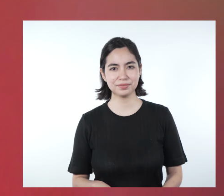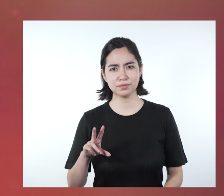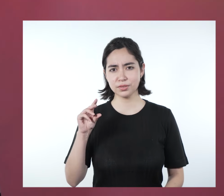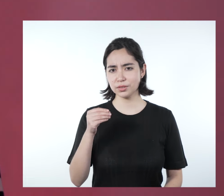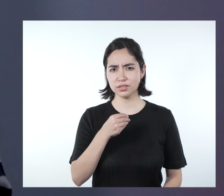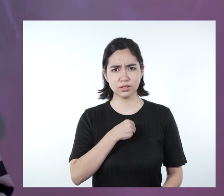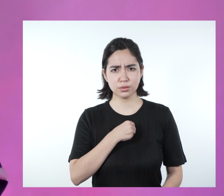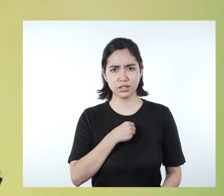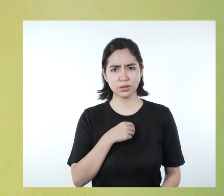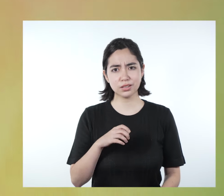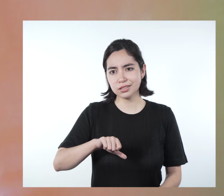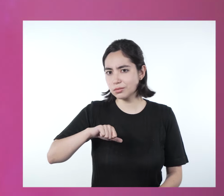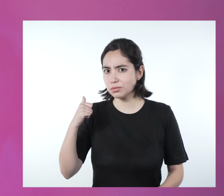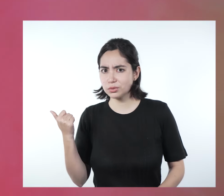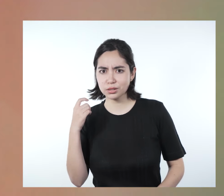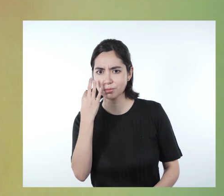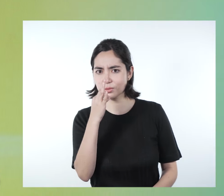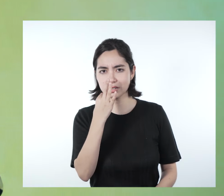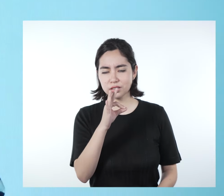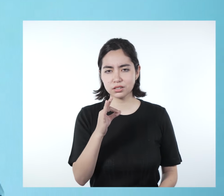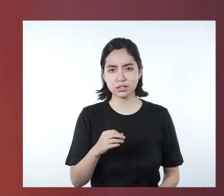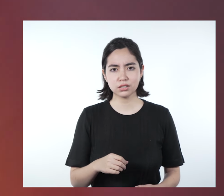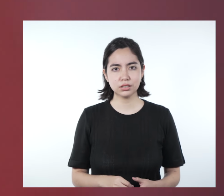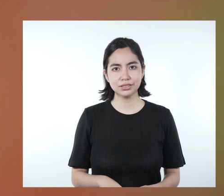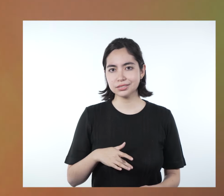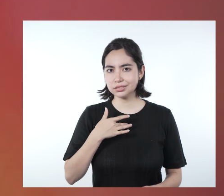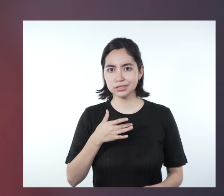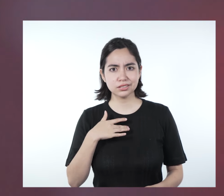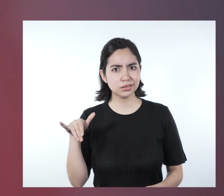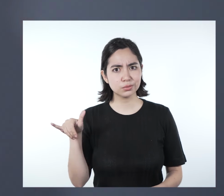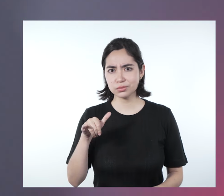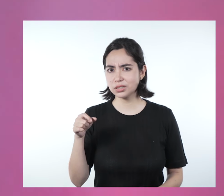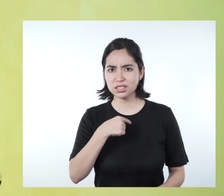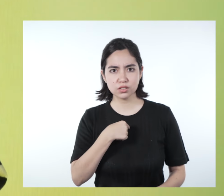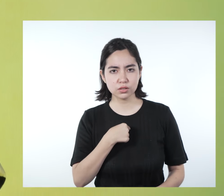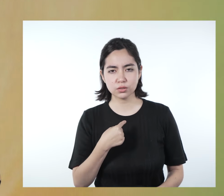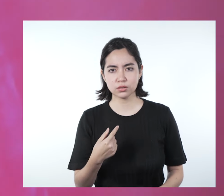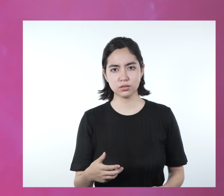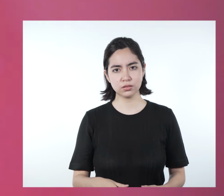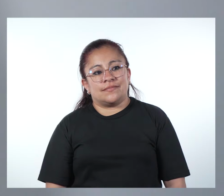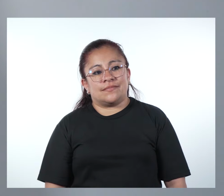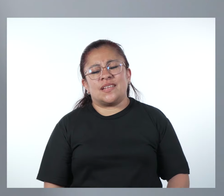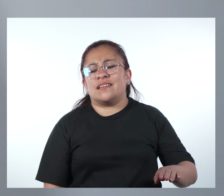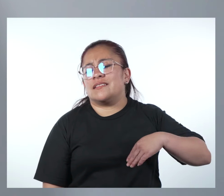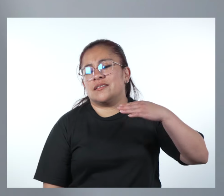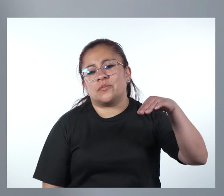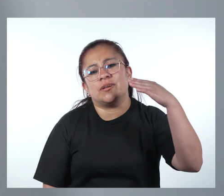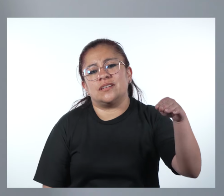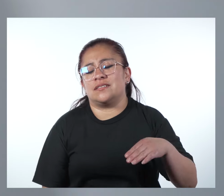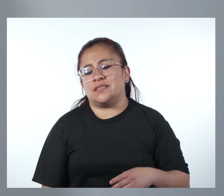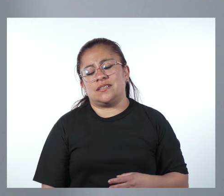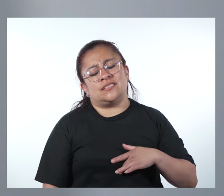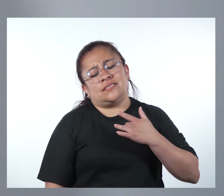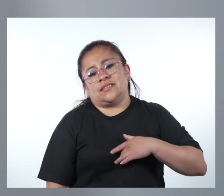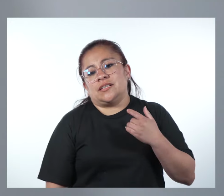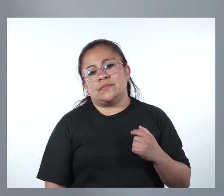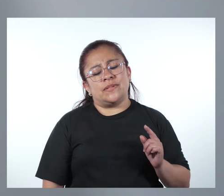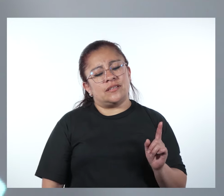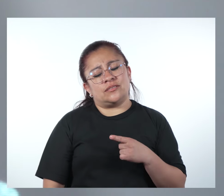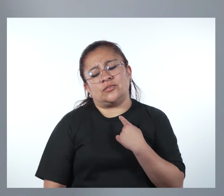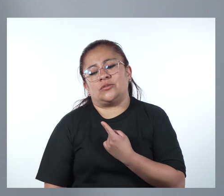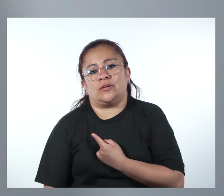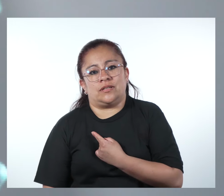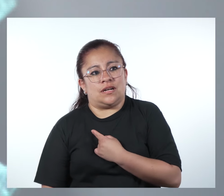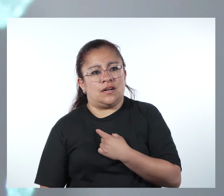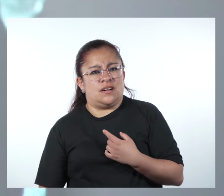No quiero que ninguna mujer se sienta como yo me sentí. Después de sentirme sola, insegura y